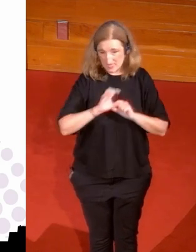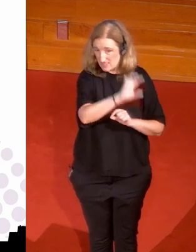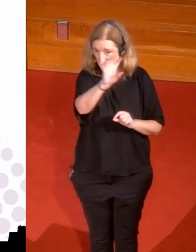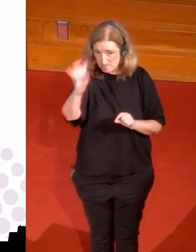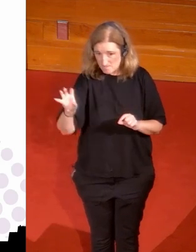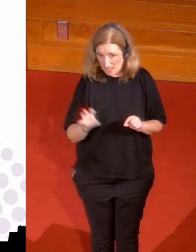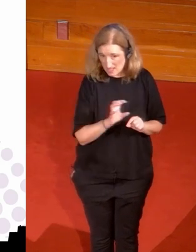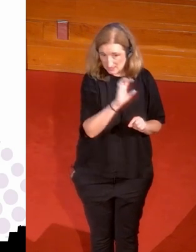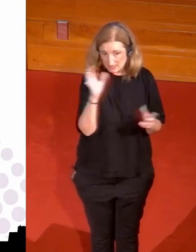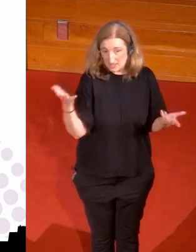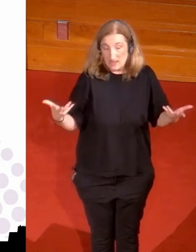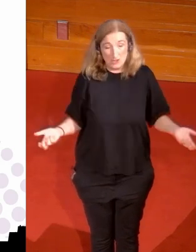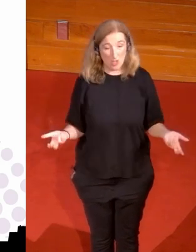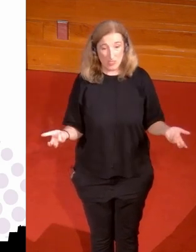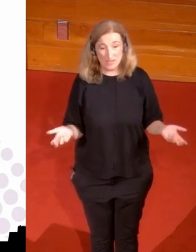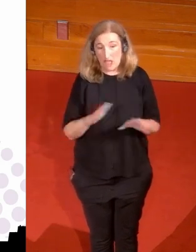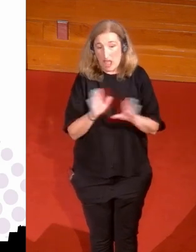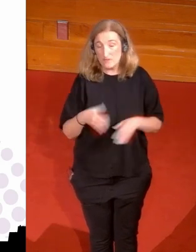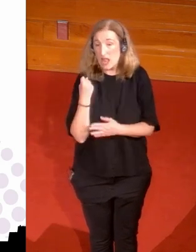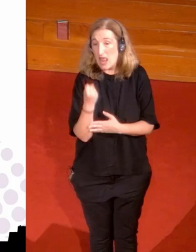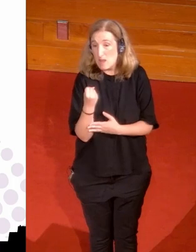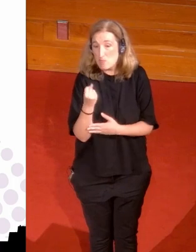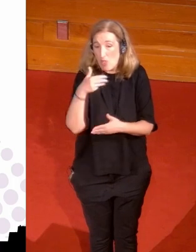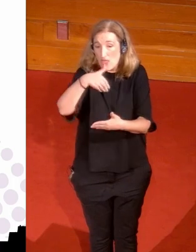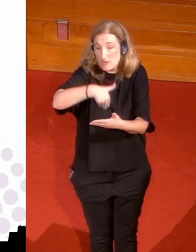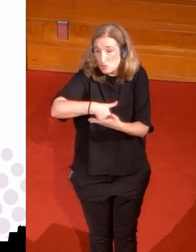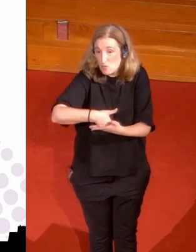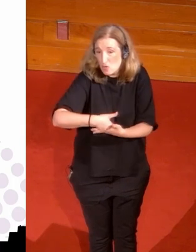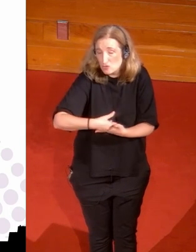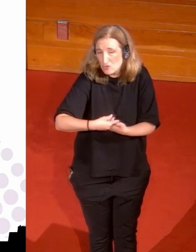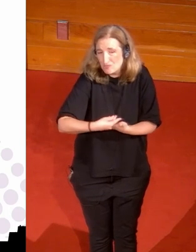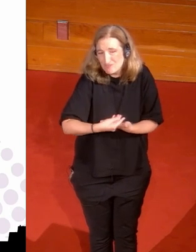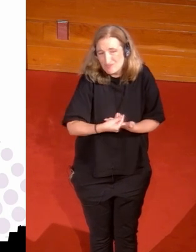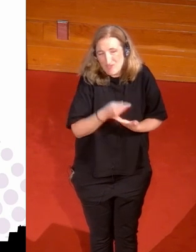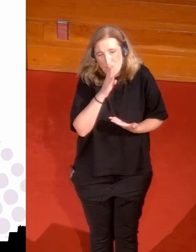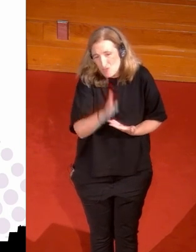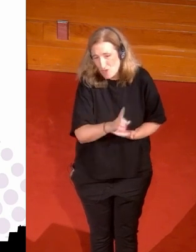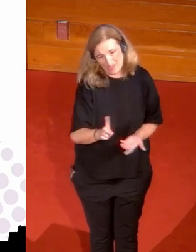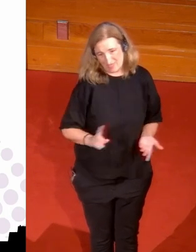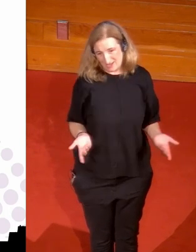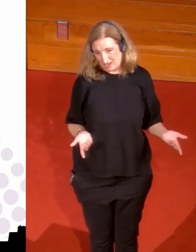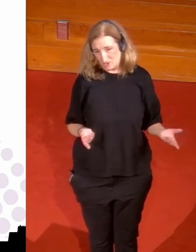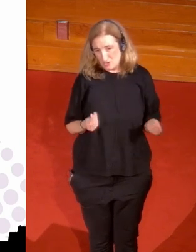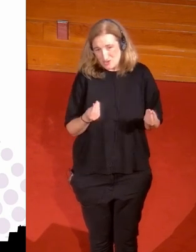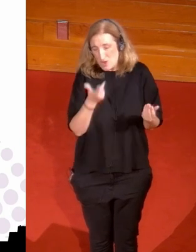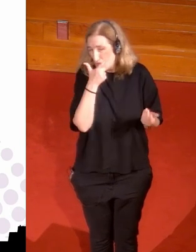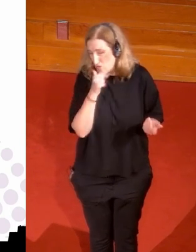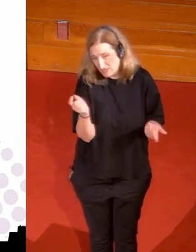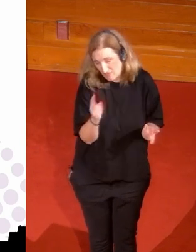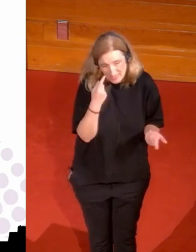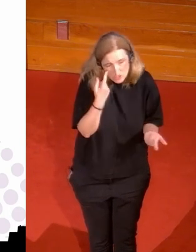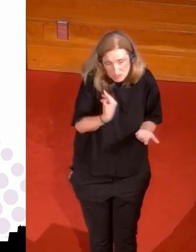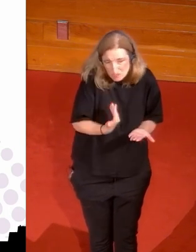lo cual Ese el poder ese de tu voto es menos directo es menos fácil